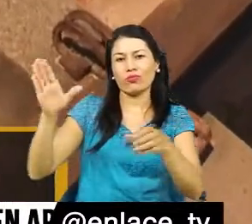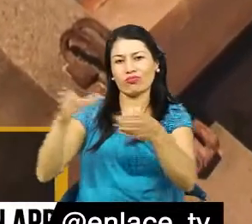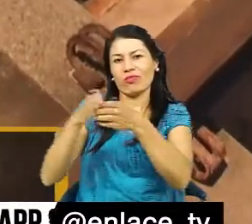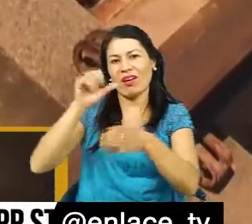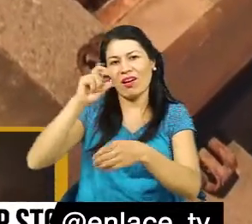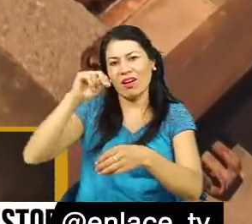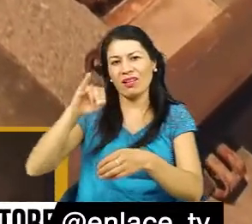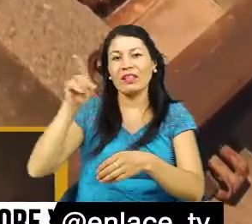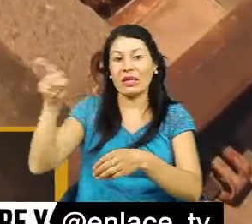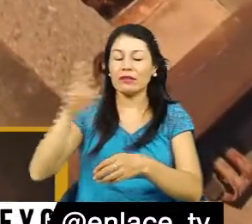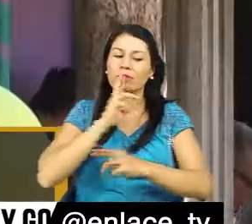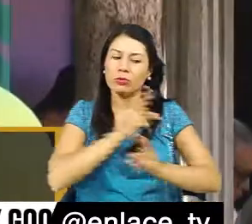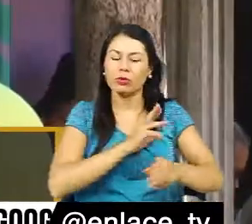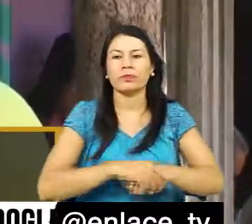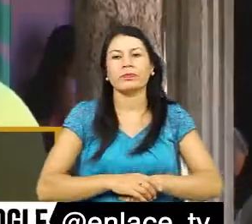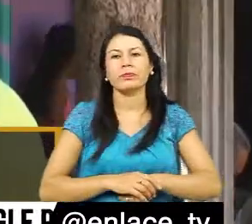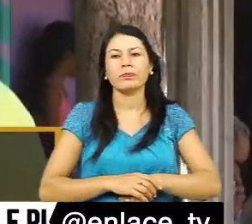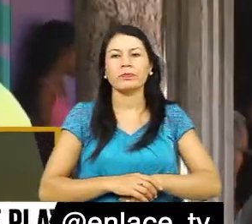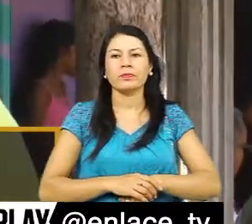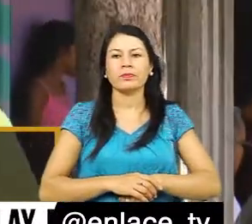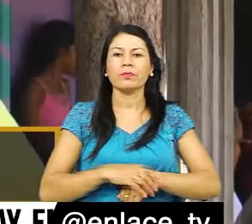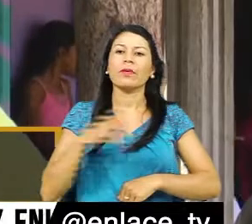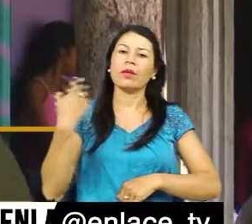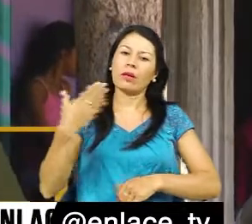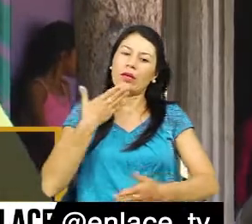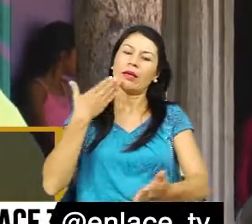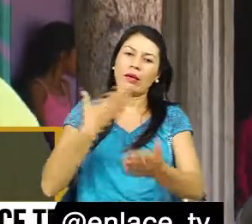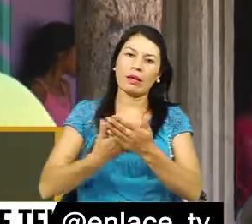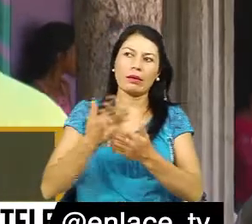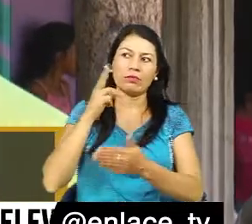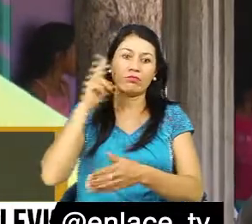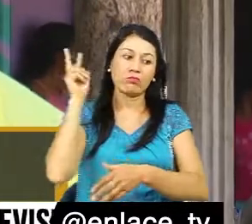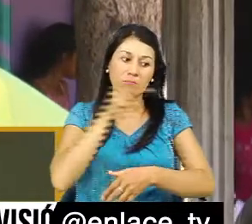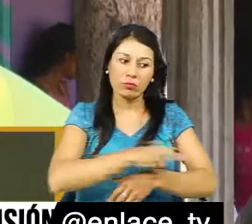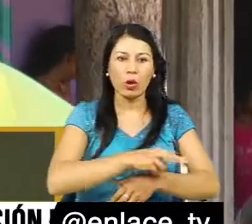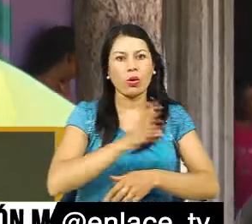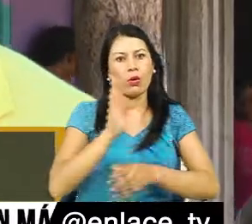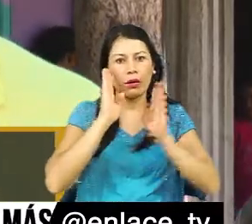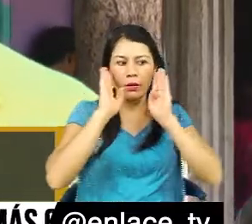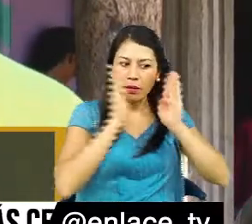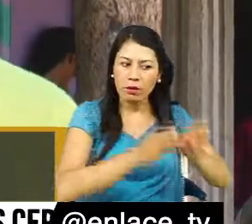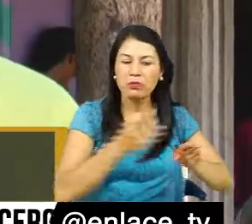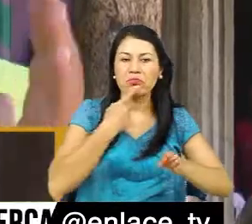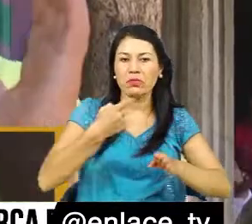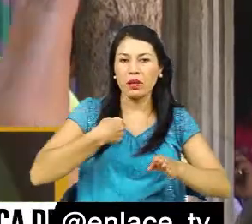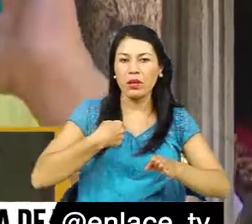problemática. Se acordaron con ellos, con el municipio, con la infraestructura de que iban a enviar una máquina a